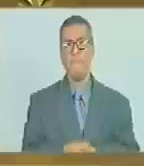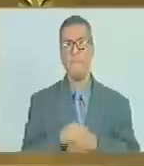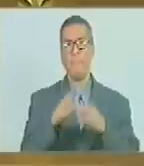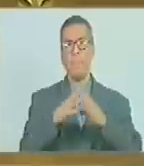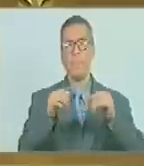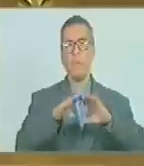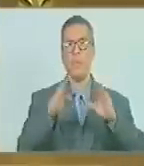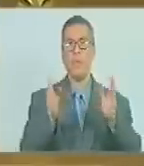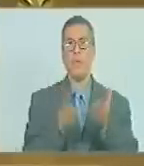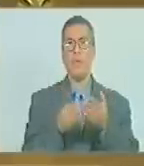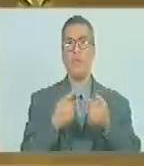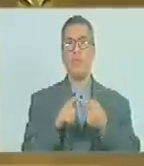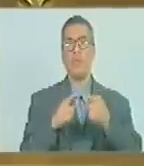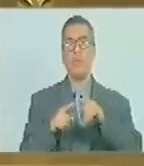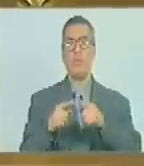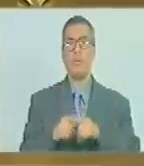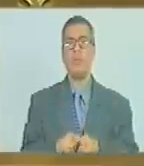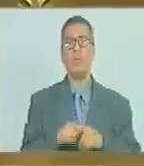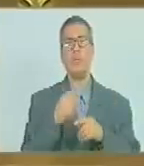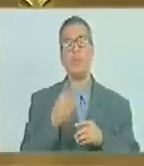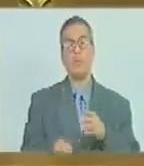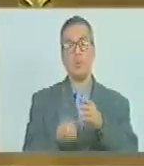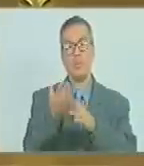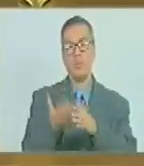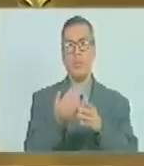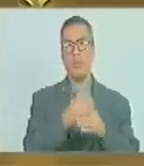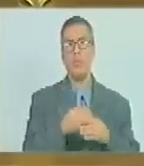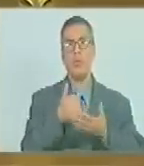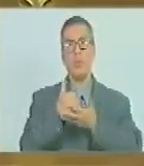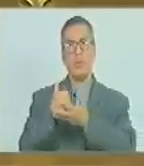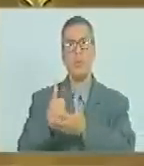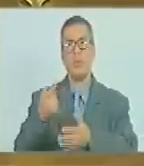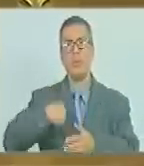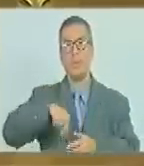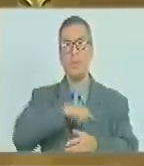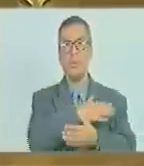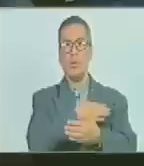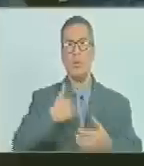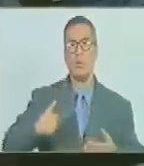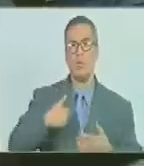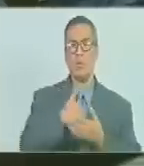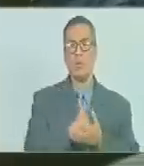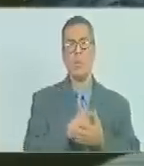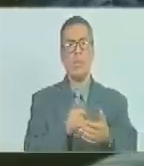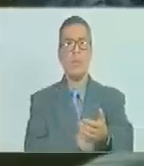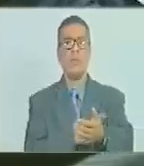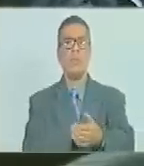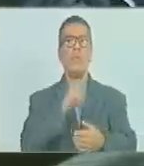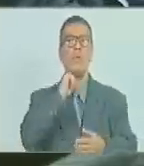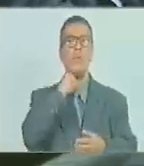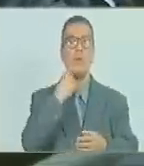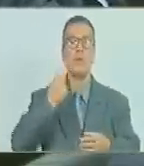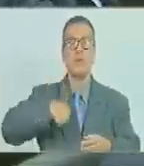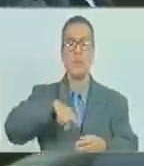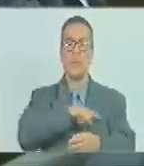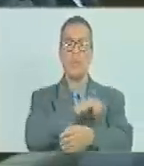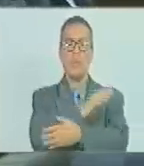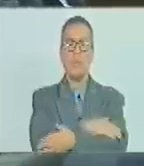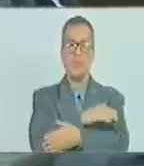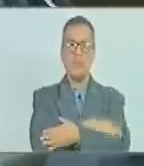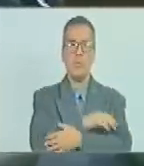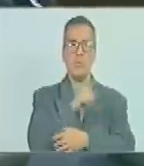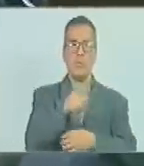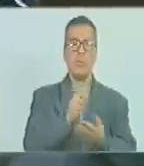mundo multipolar, fundamentado en la cooperación. A nuestros queridos hermanos de Rusia, nuestras felicitaciones